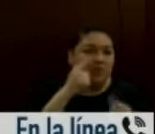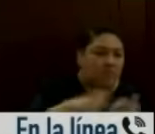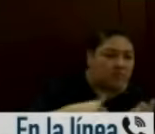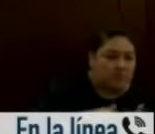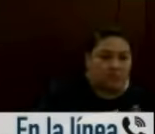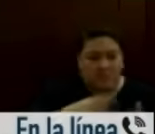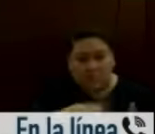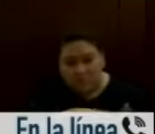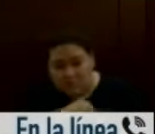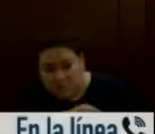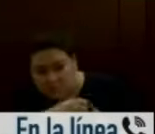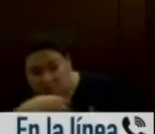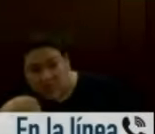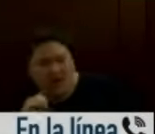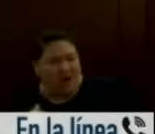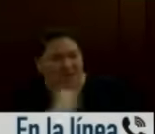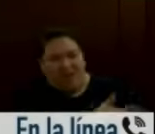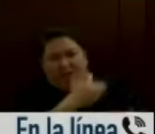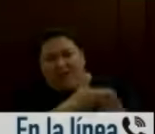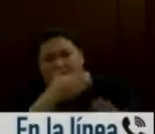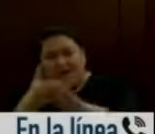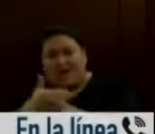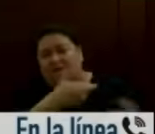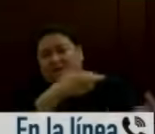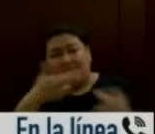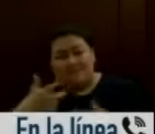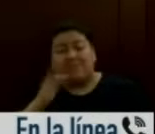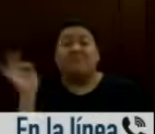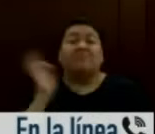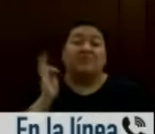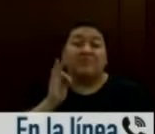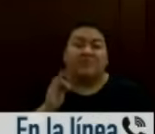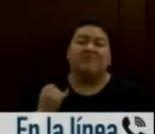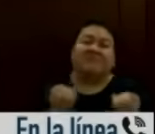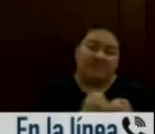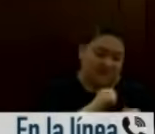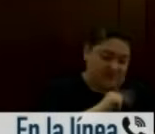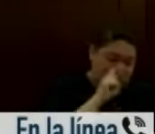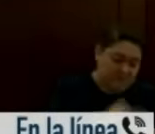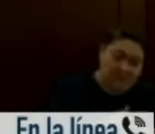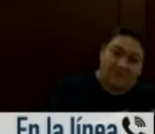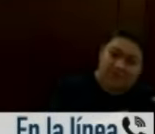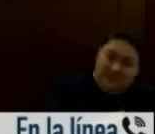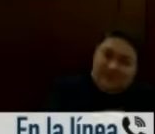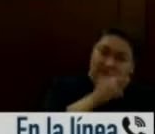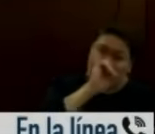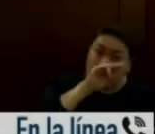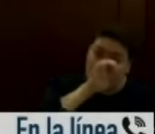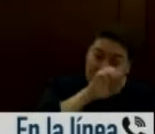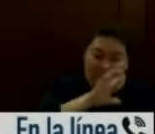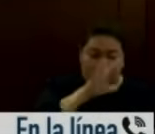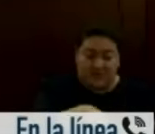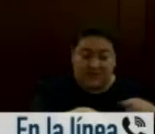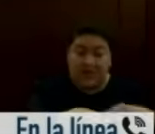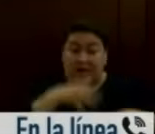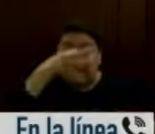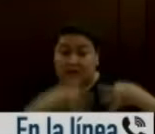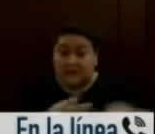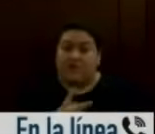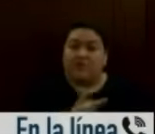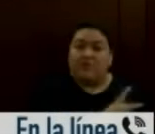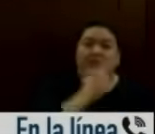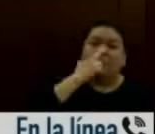crimen interfiera en la elección. Y por lo tanto, pues puede interferir en la elección presidencial. De muchas